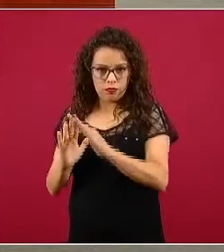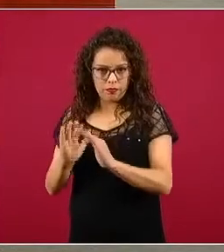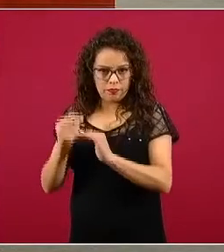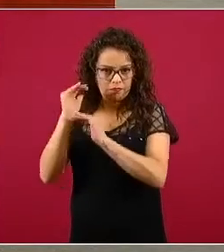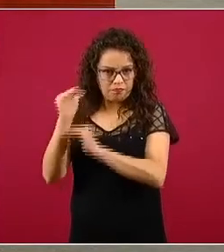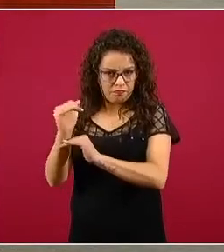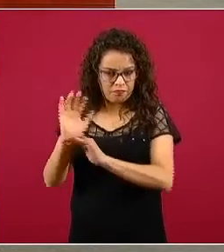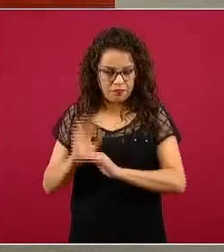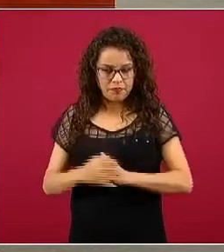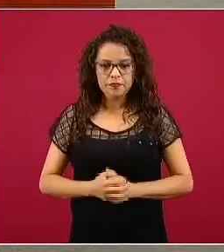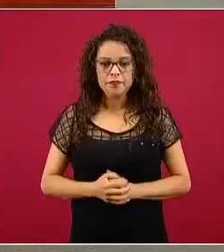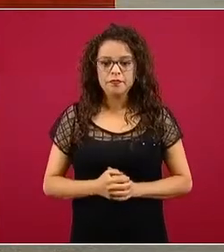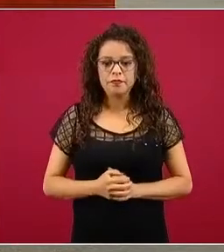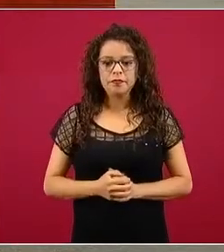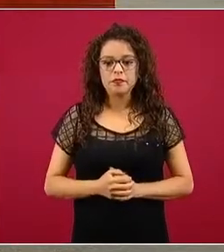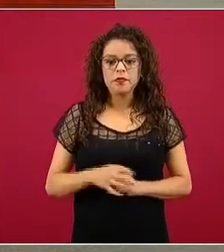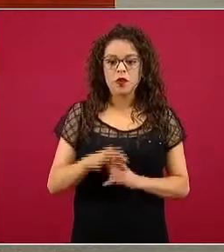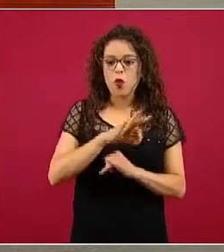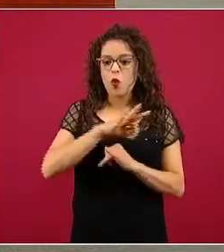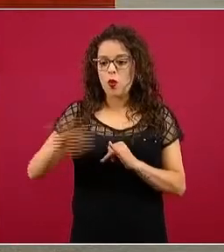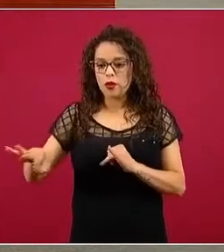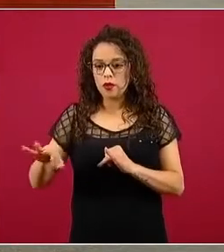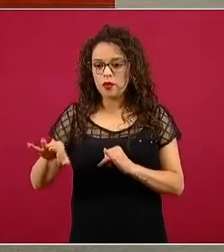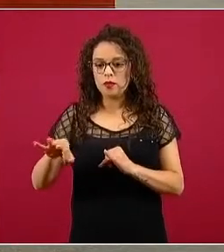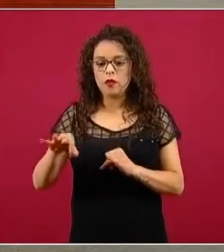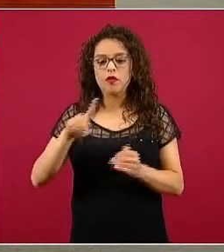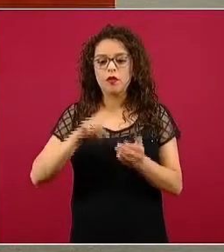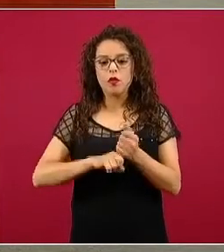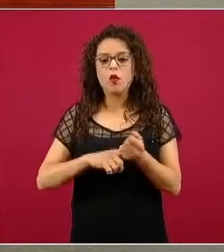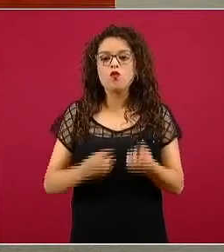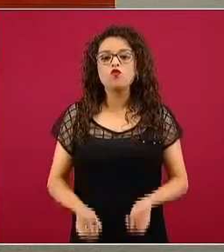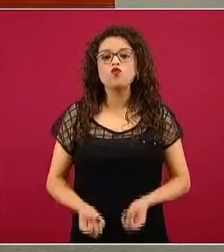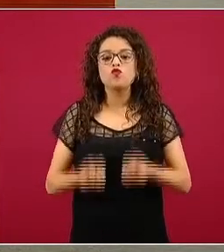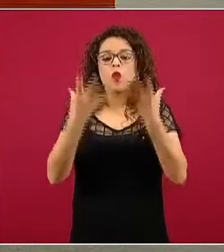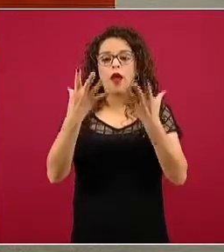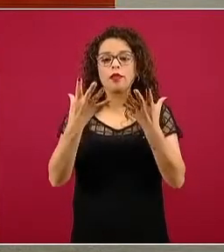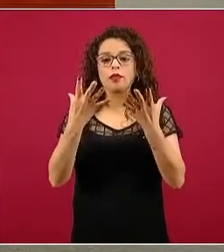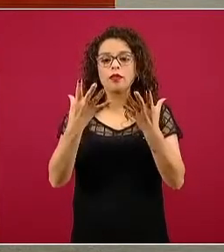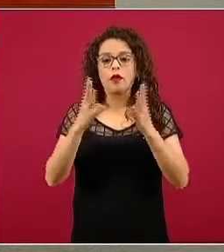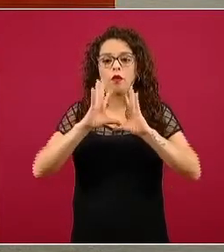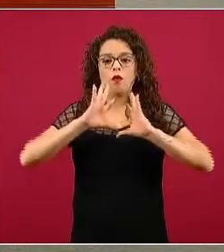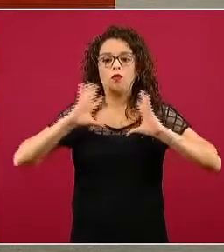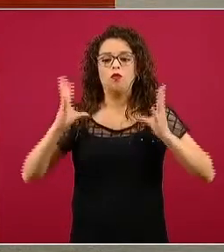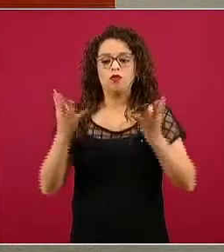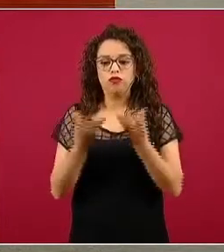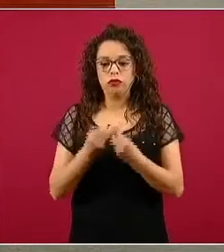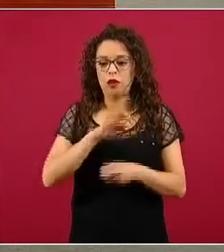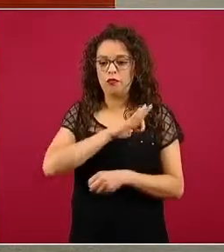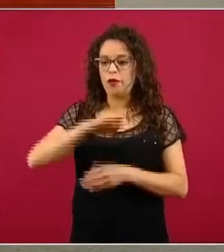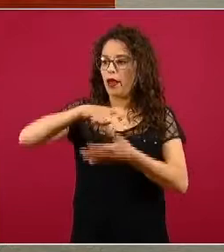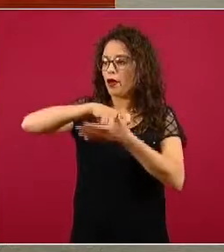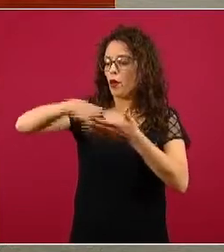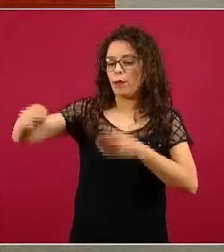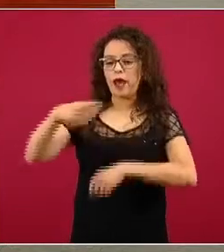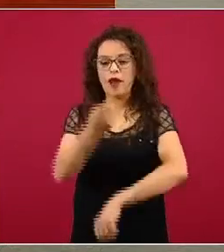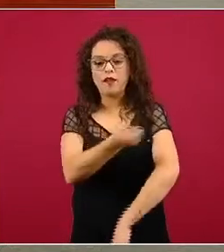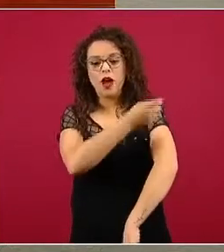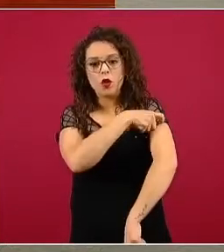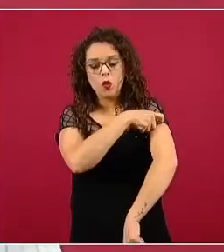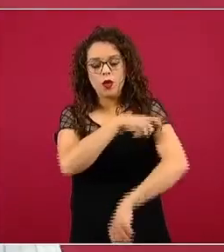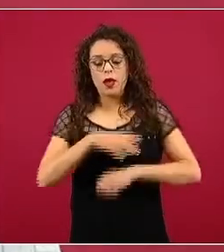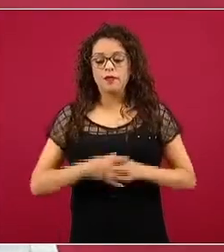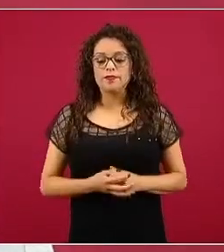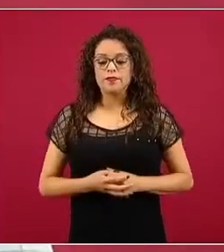sí que final en relación a cuál sería el monto total de vacuna que se puede adquirir. Y esto precisamente,